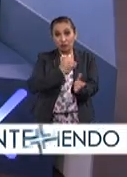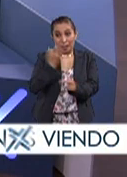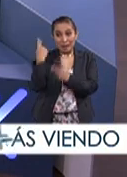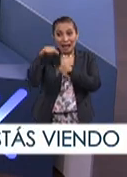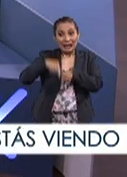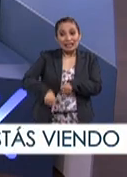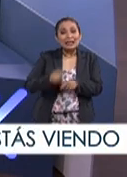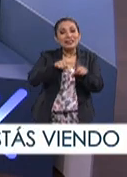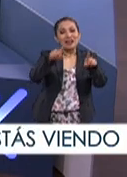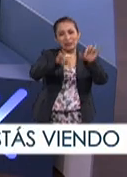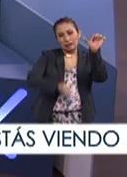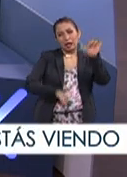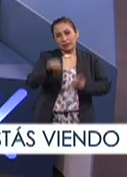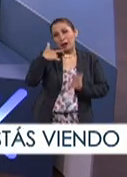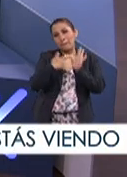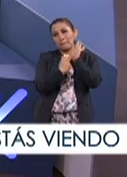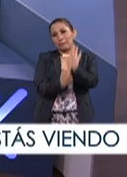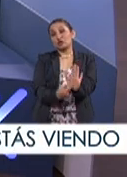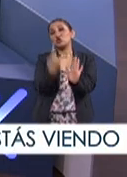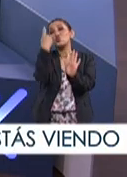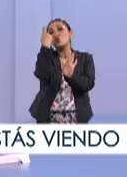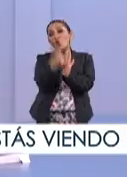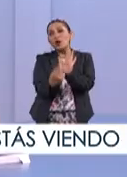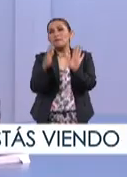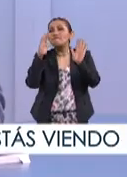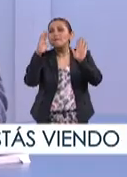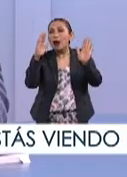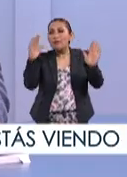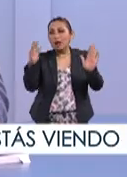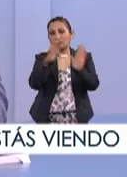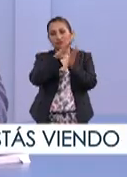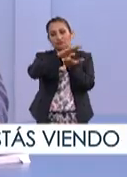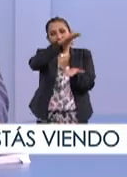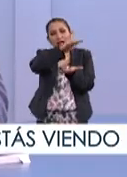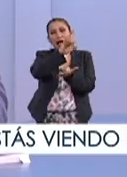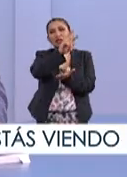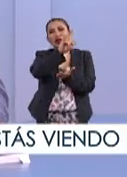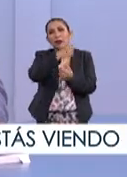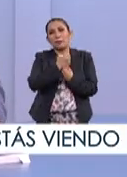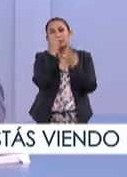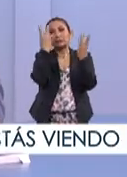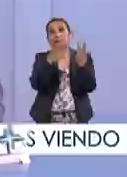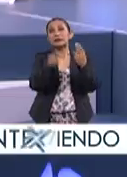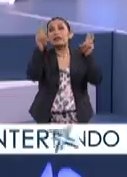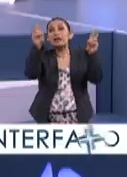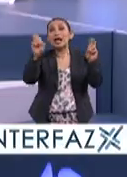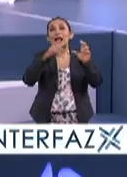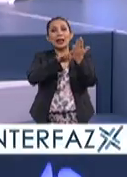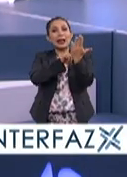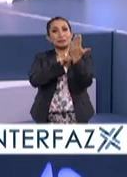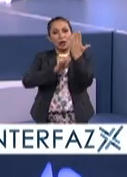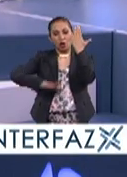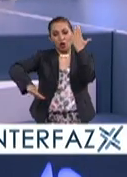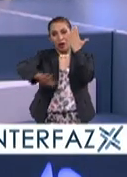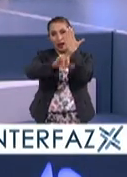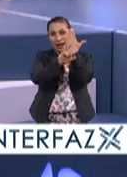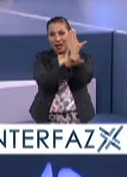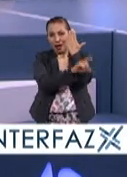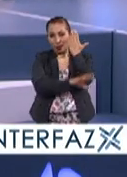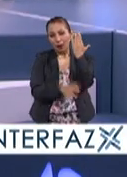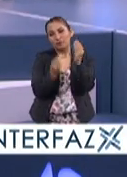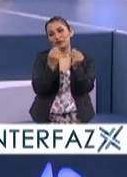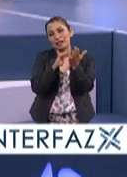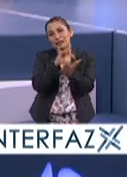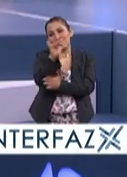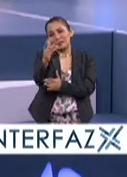Zócalo y a una serie de eventos a presentar una fantástica antología poética que se llama El espejo en el agua. Muchísimas gracias por